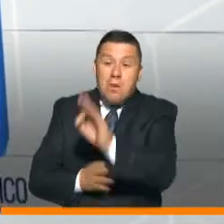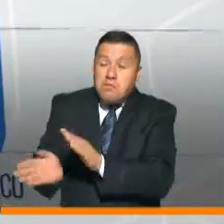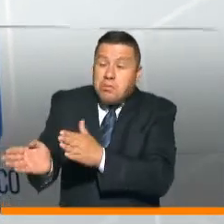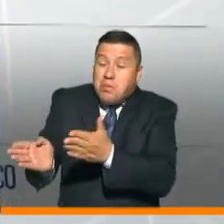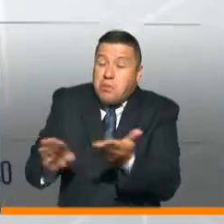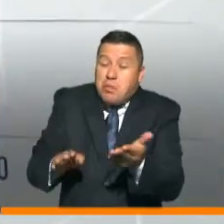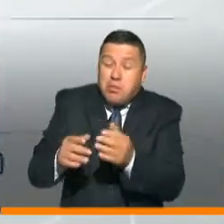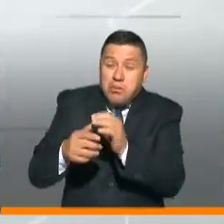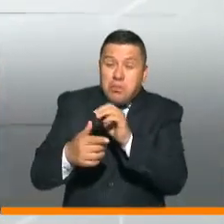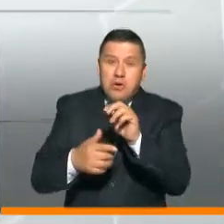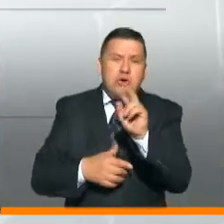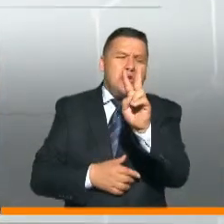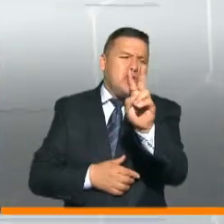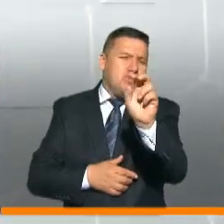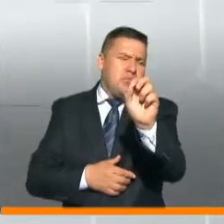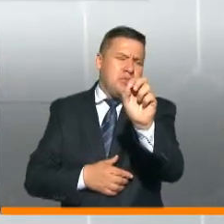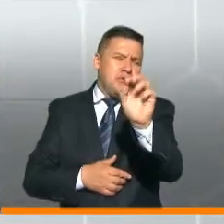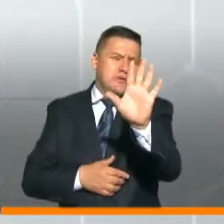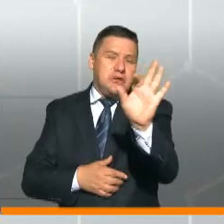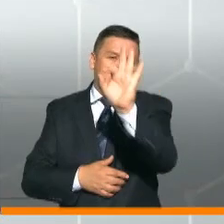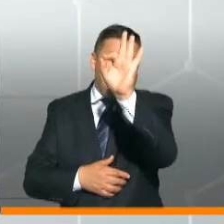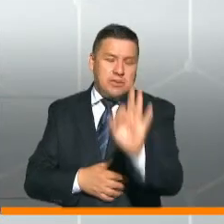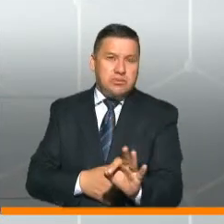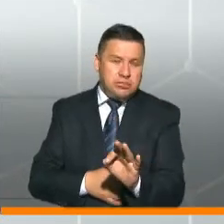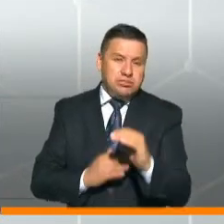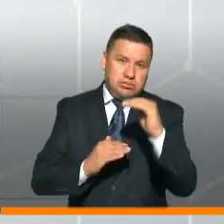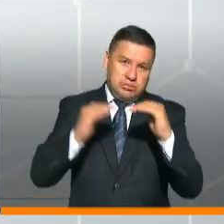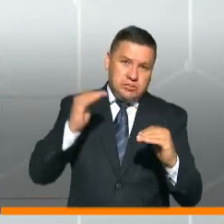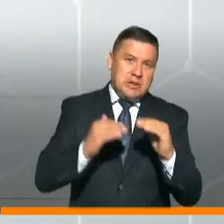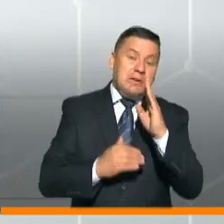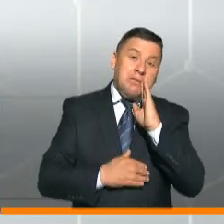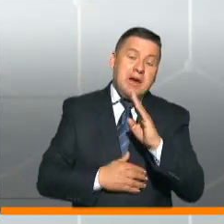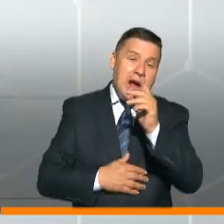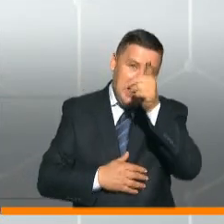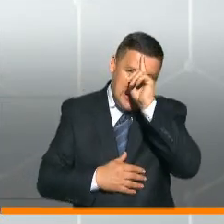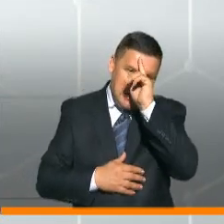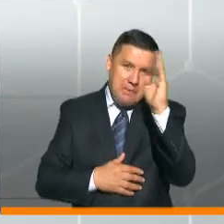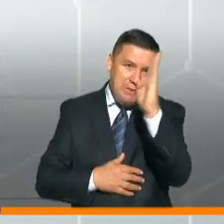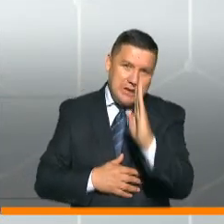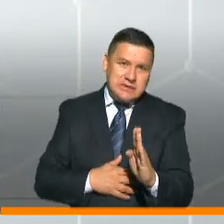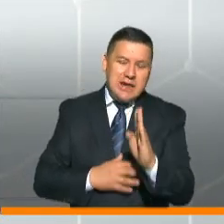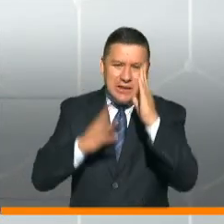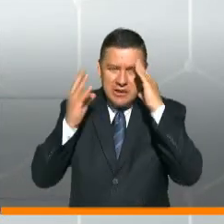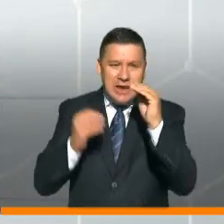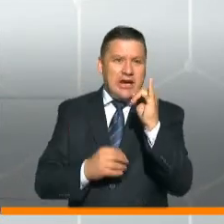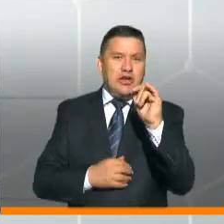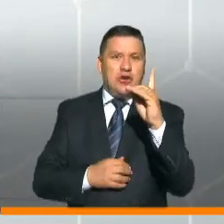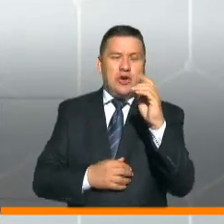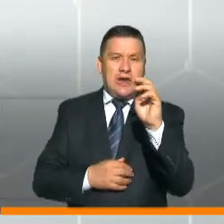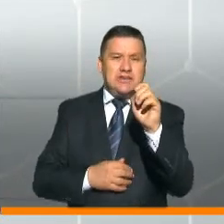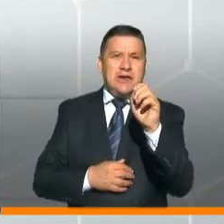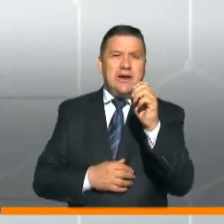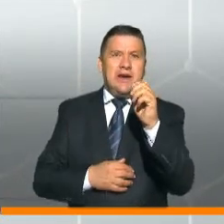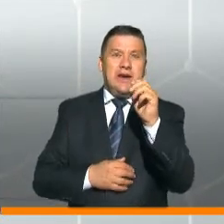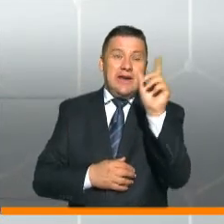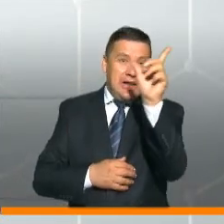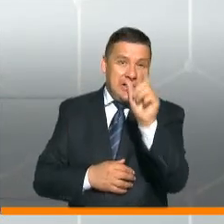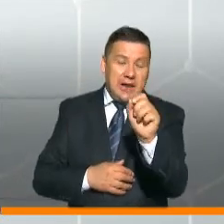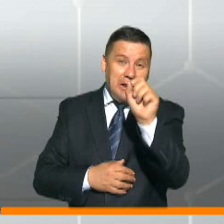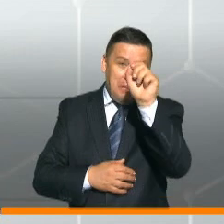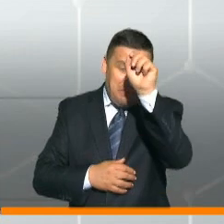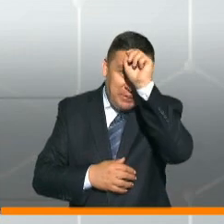letalidad del 2.5%, por debajo de Bélgica, Alemania, Brasil, Indonesia, Reino Unido, Italia, Irán,